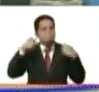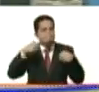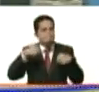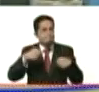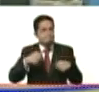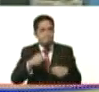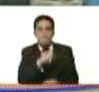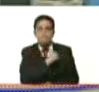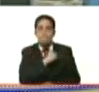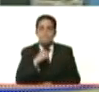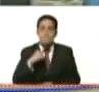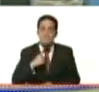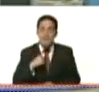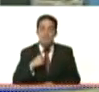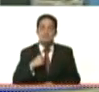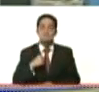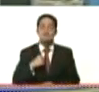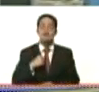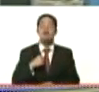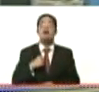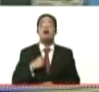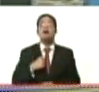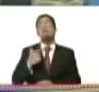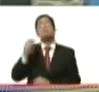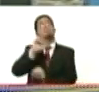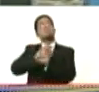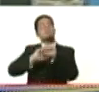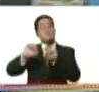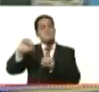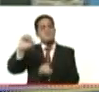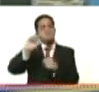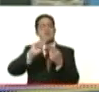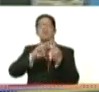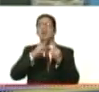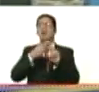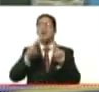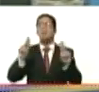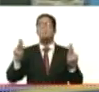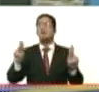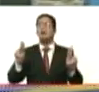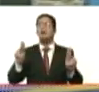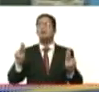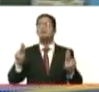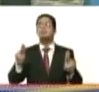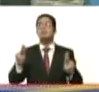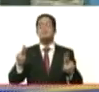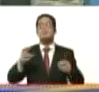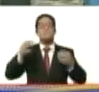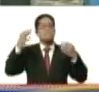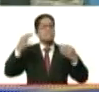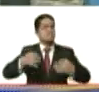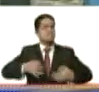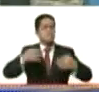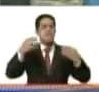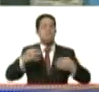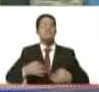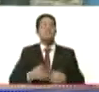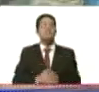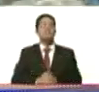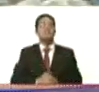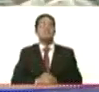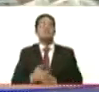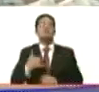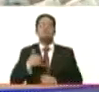la independencia, defender la paz a cada milímetro. Yo he